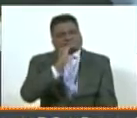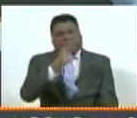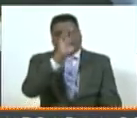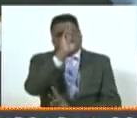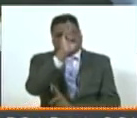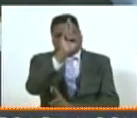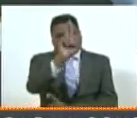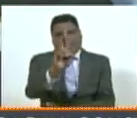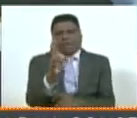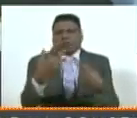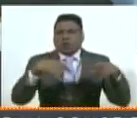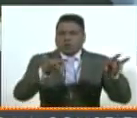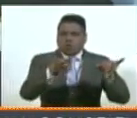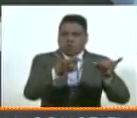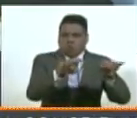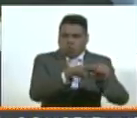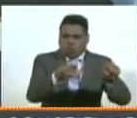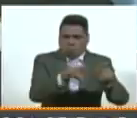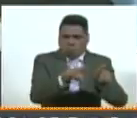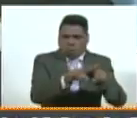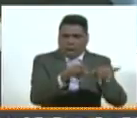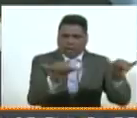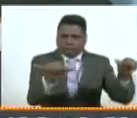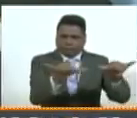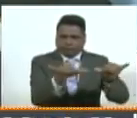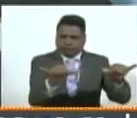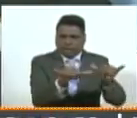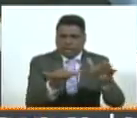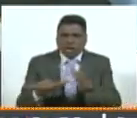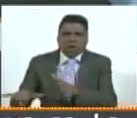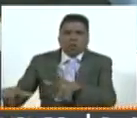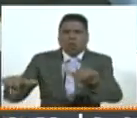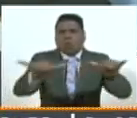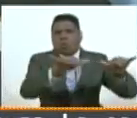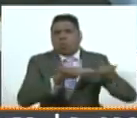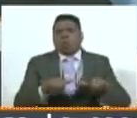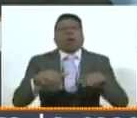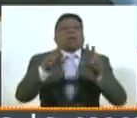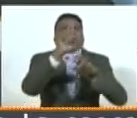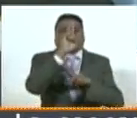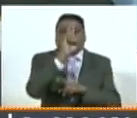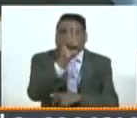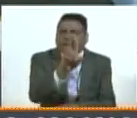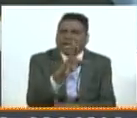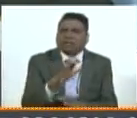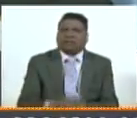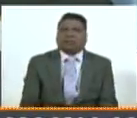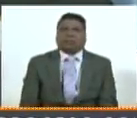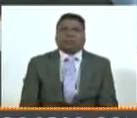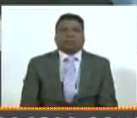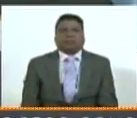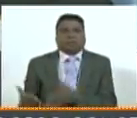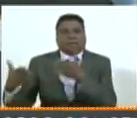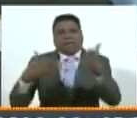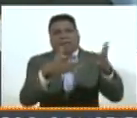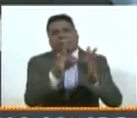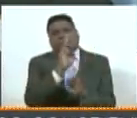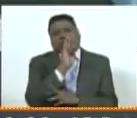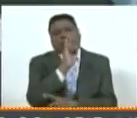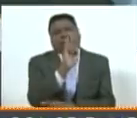entre iguales reiteramos que el debate Pacífico de las ideas es la vía para